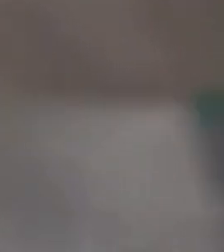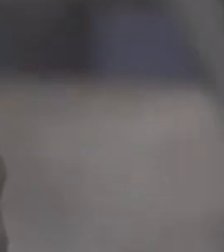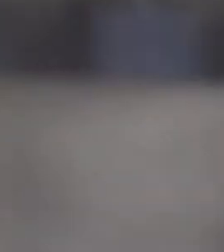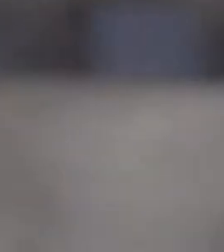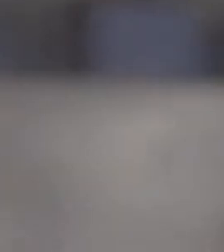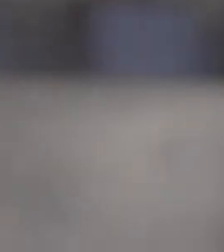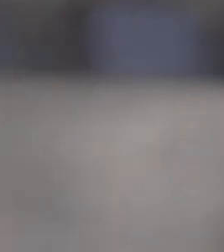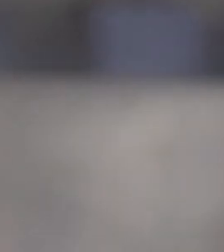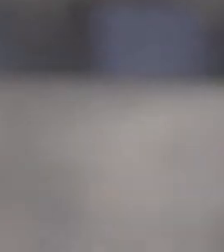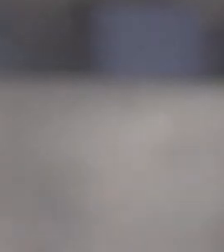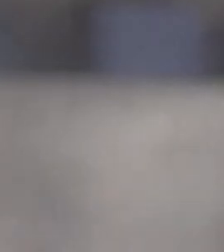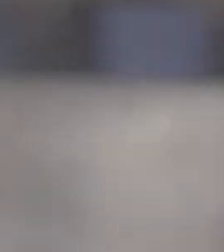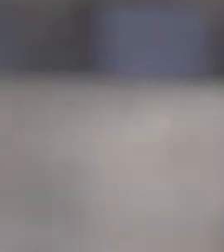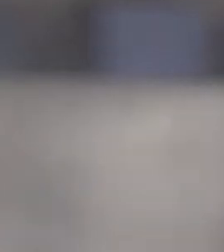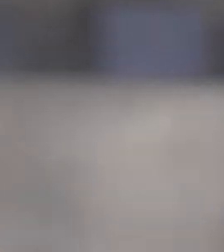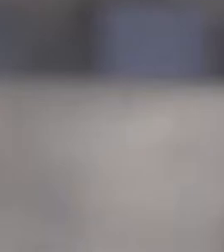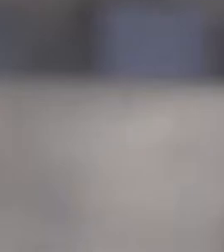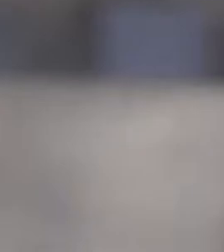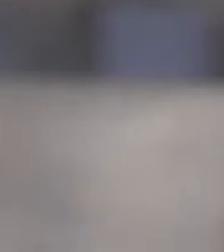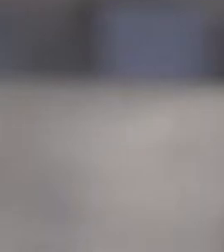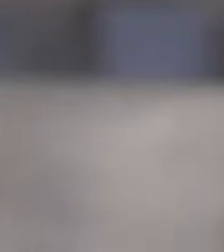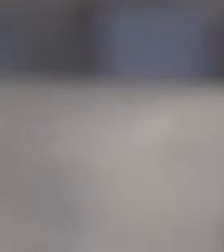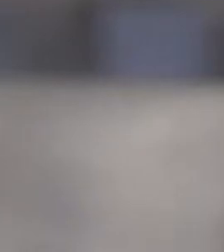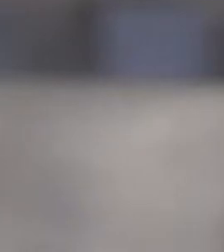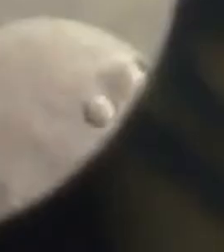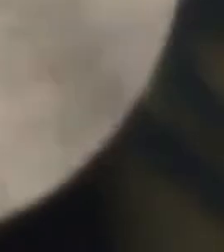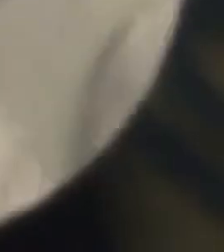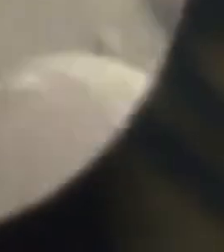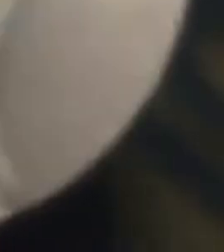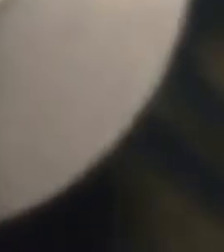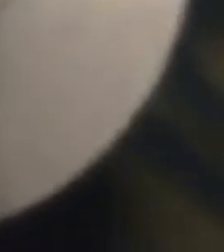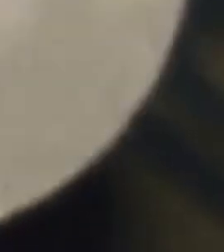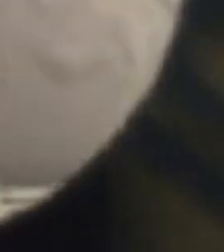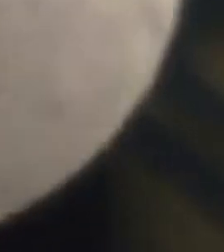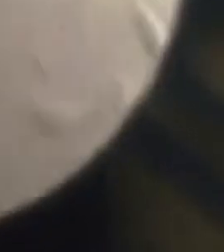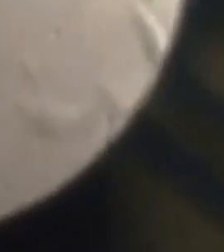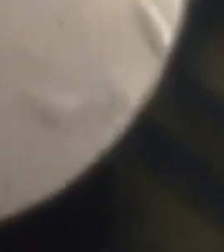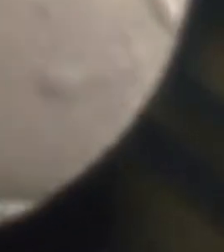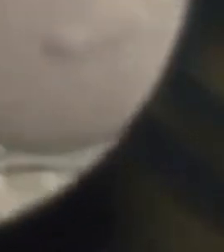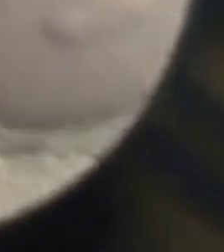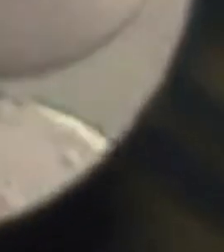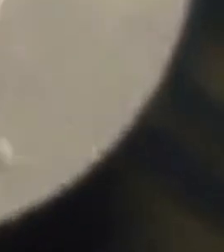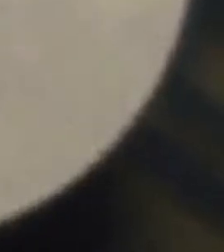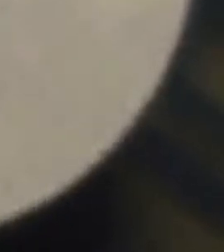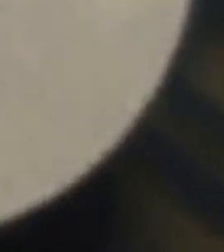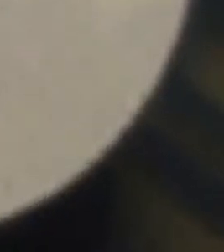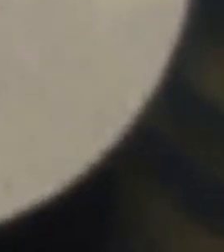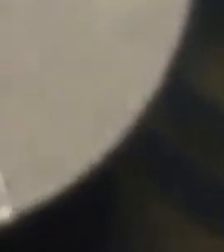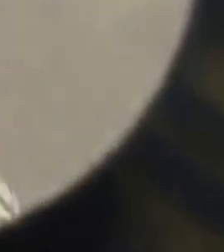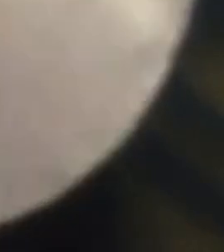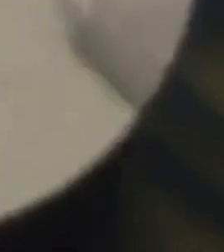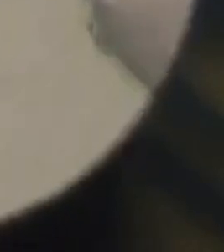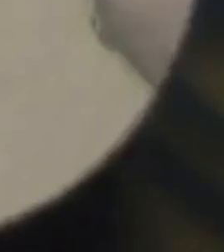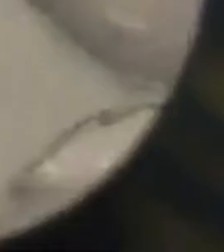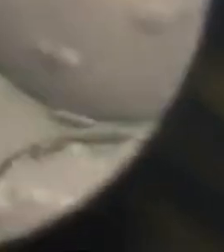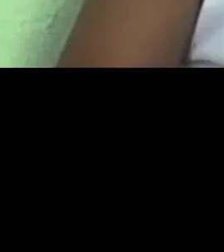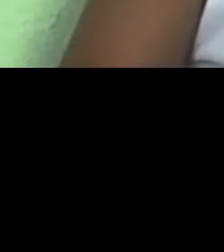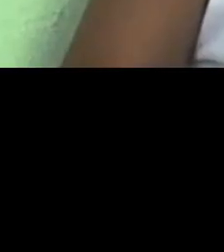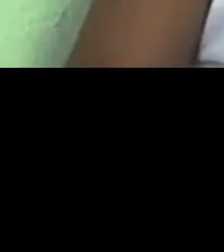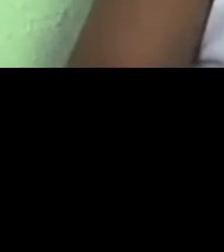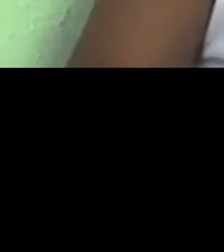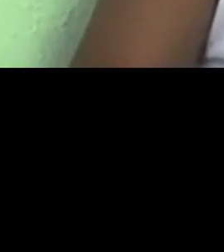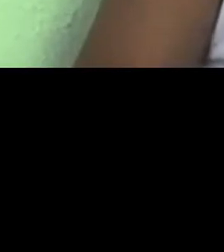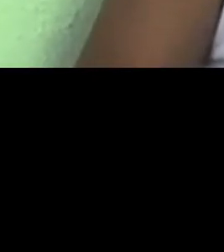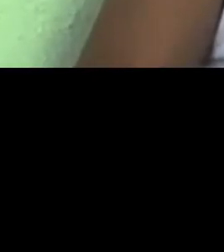En RD no solo el COVID-19 está matando a la gente. Resulta que Salud Pública ha tenido que asumir otro boletín para informar a la